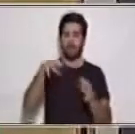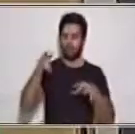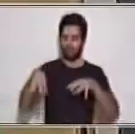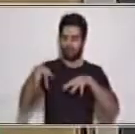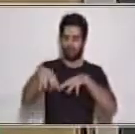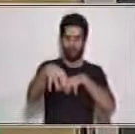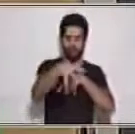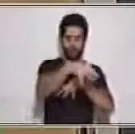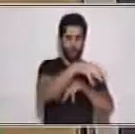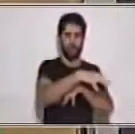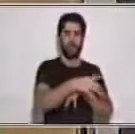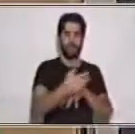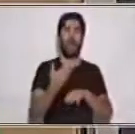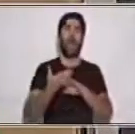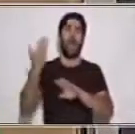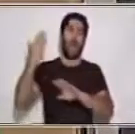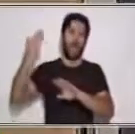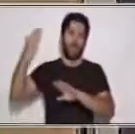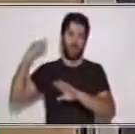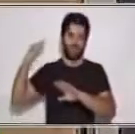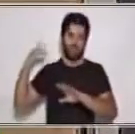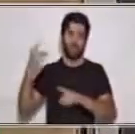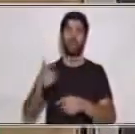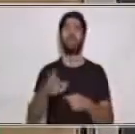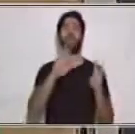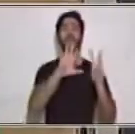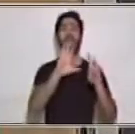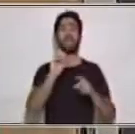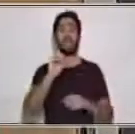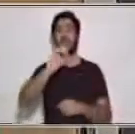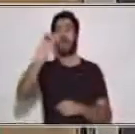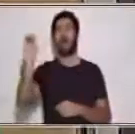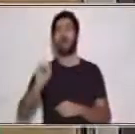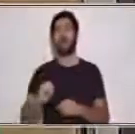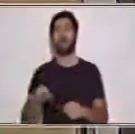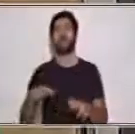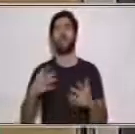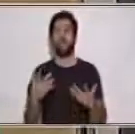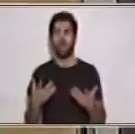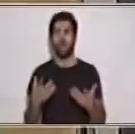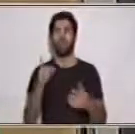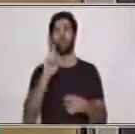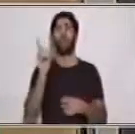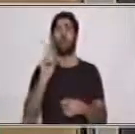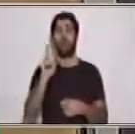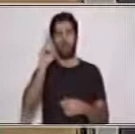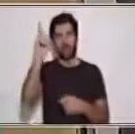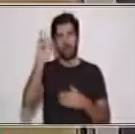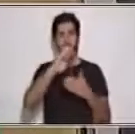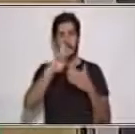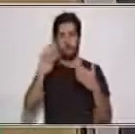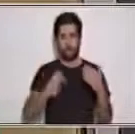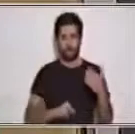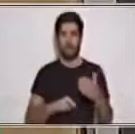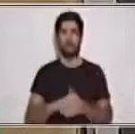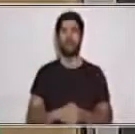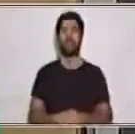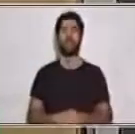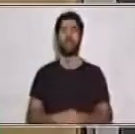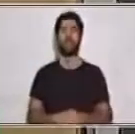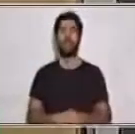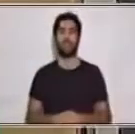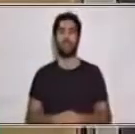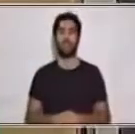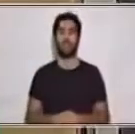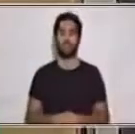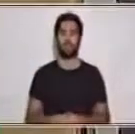arqueológicos, el 70% se encuentra en el territorio petenero. ¿Escuchaste